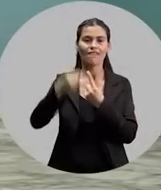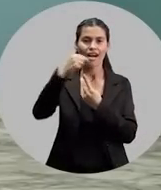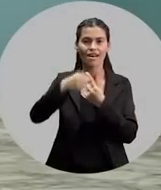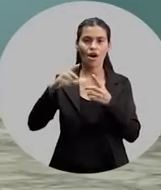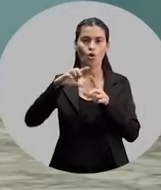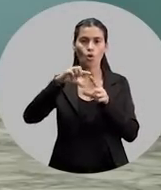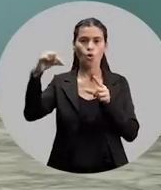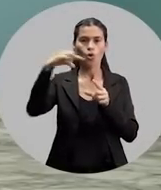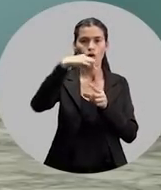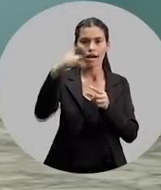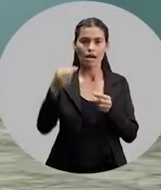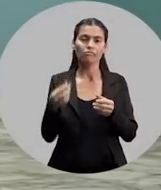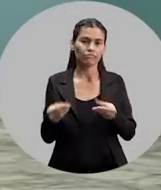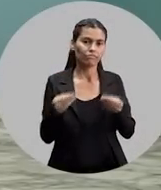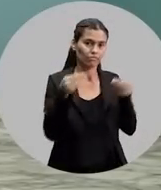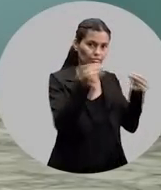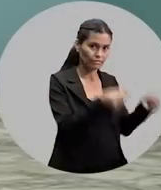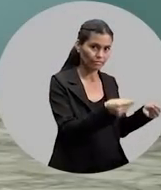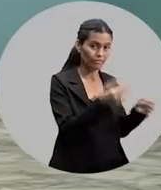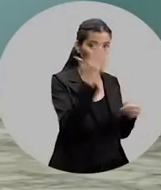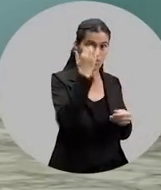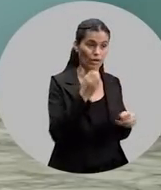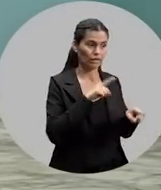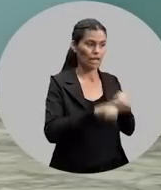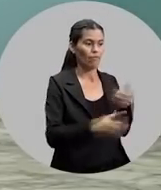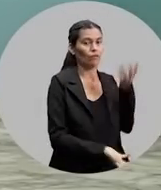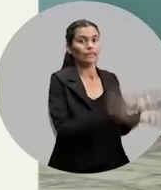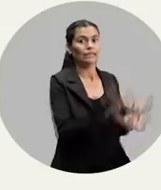uno, porque si no, demasiado rápido se va a quemar de boca.